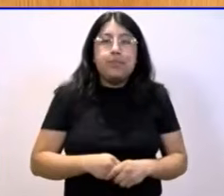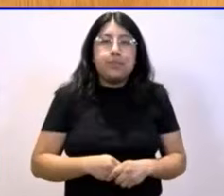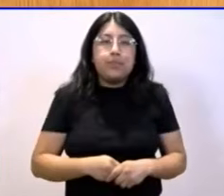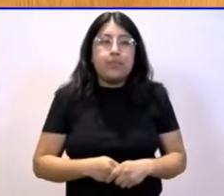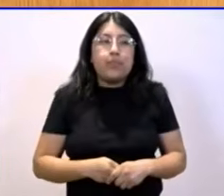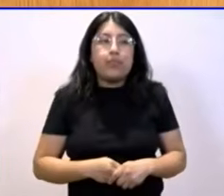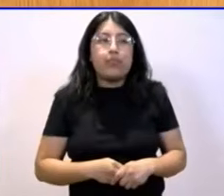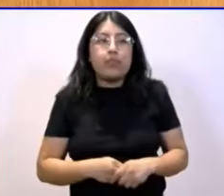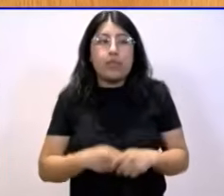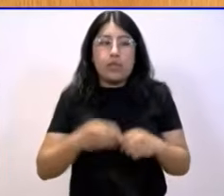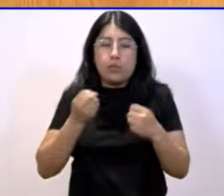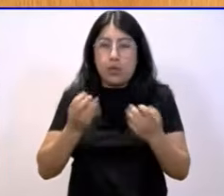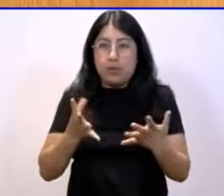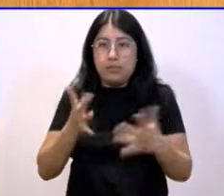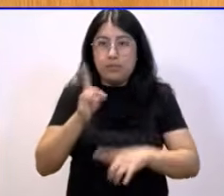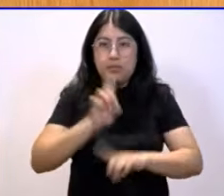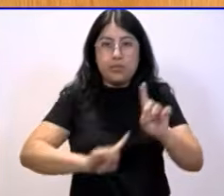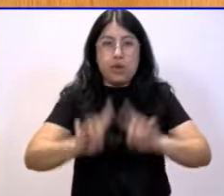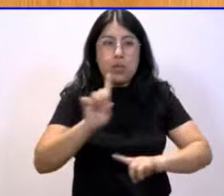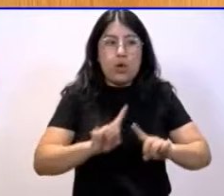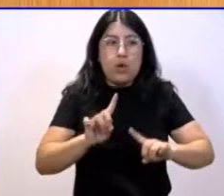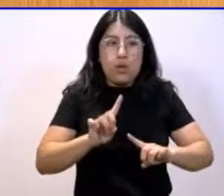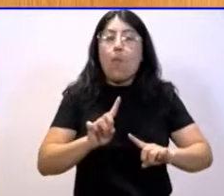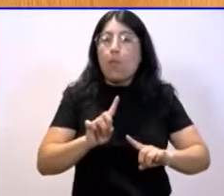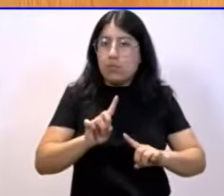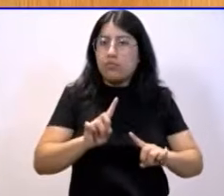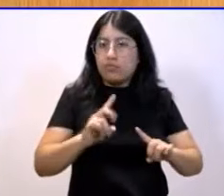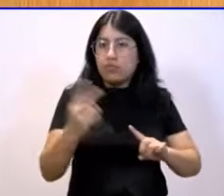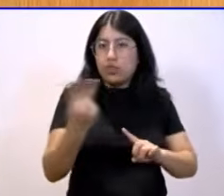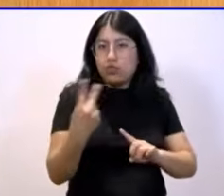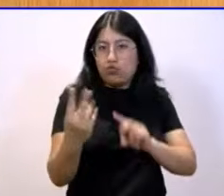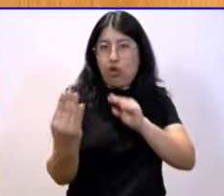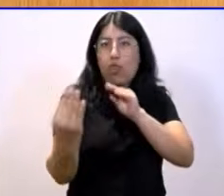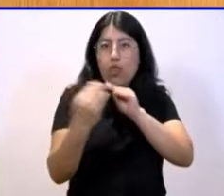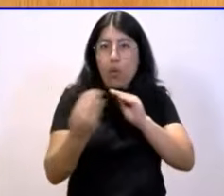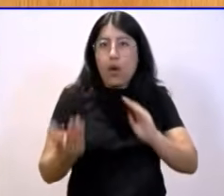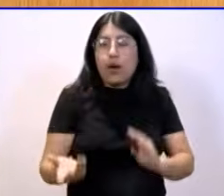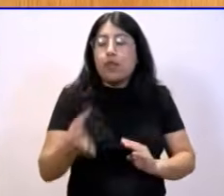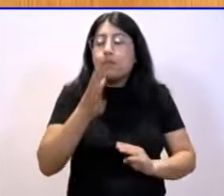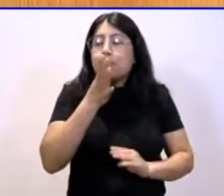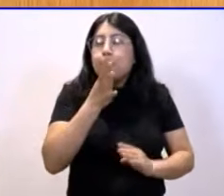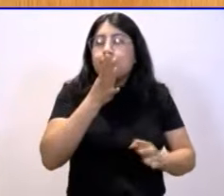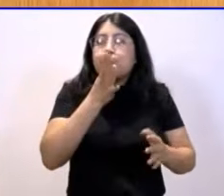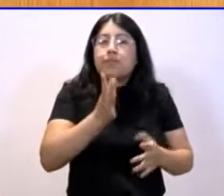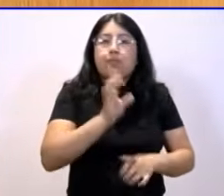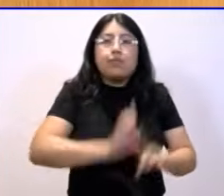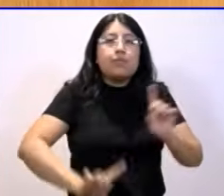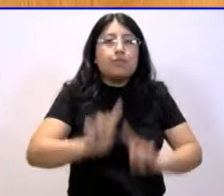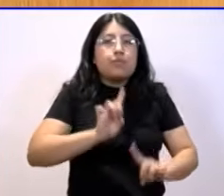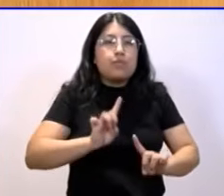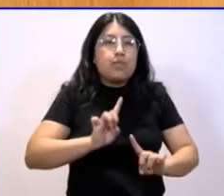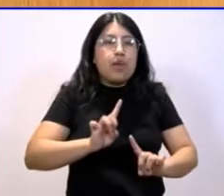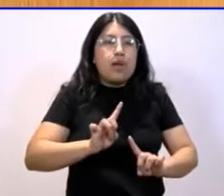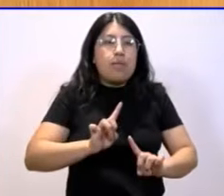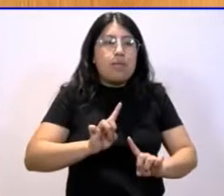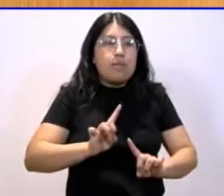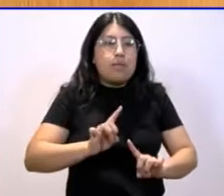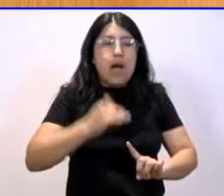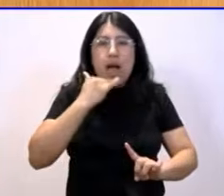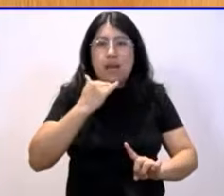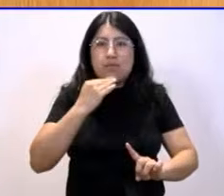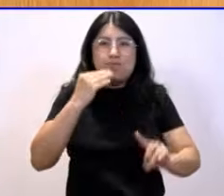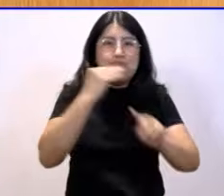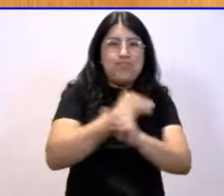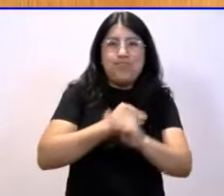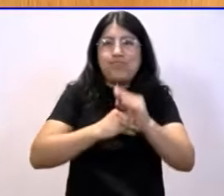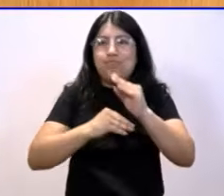Bueno, tenemos un problema. En eso estamos completamente de acuerdo. Y tenemos un problema que viene por una especie de incompatibilidad que